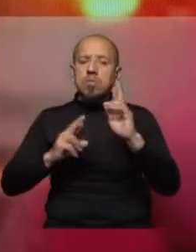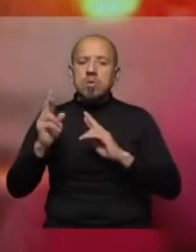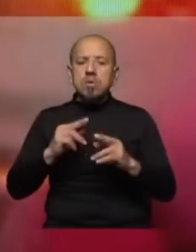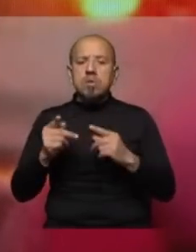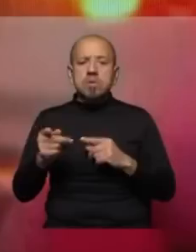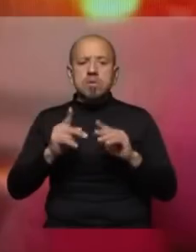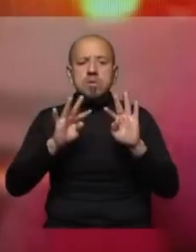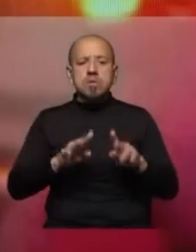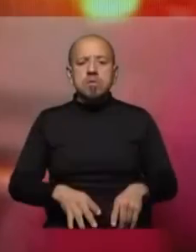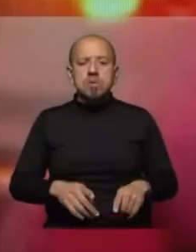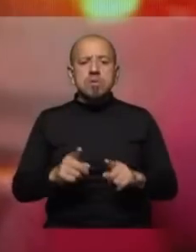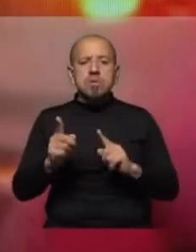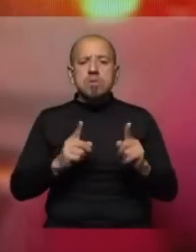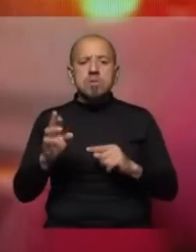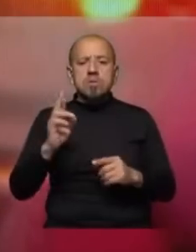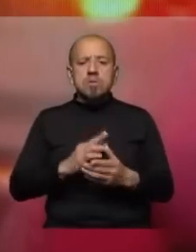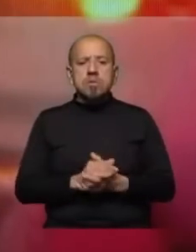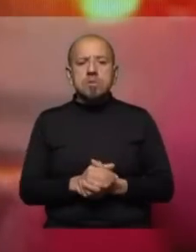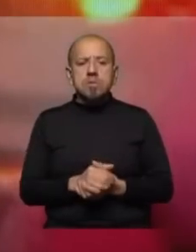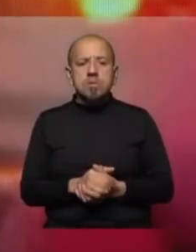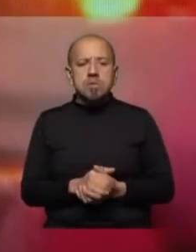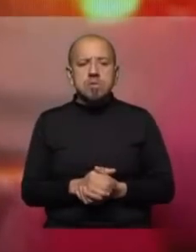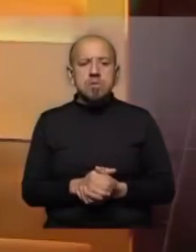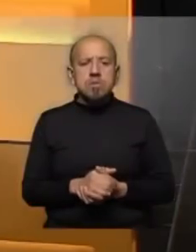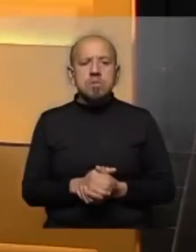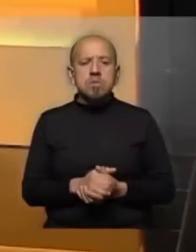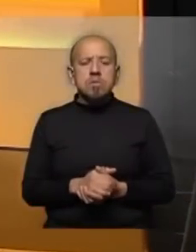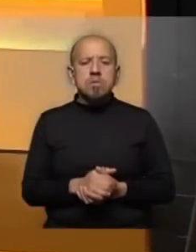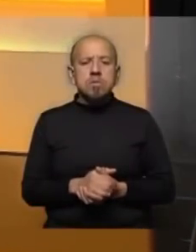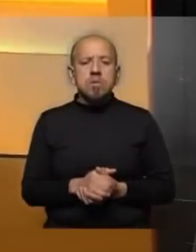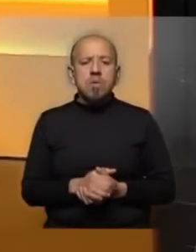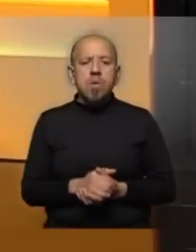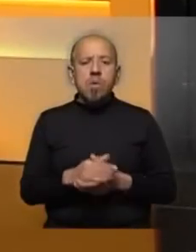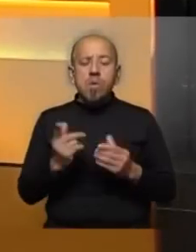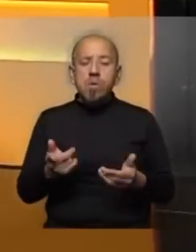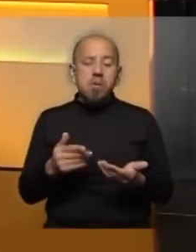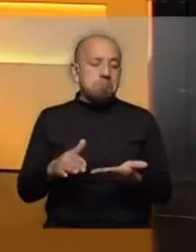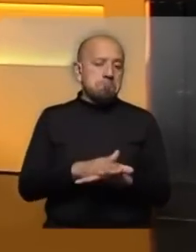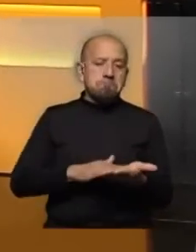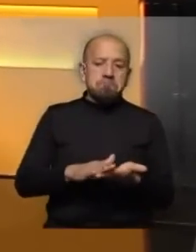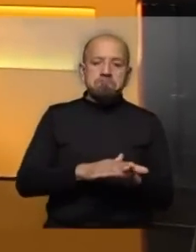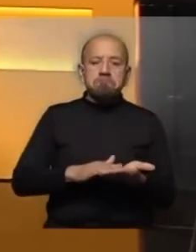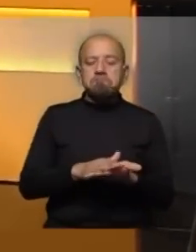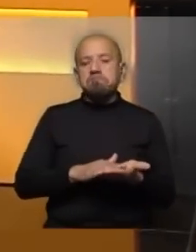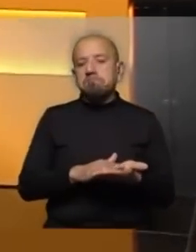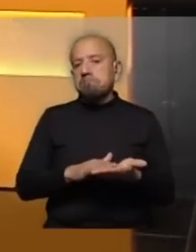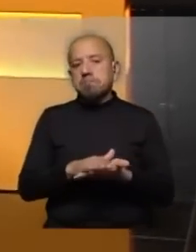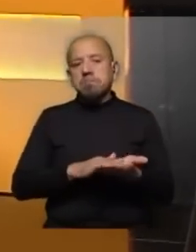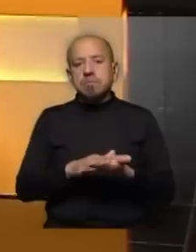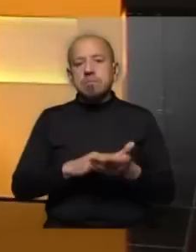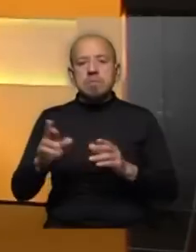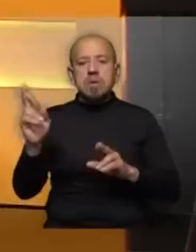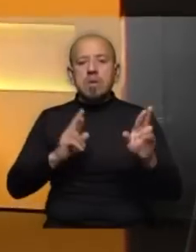este si han tenido alguna respuesta por ejemplo del presidente en concreto ninguna o sea lo que ha ido por la